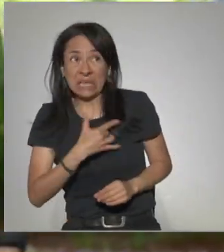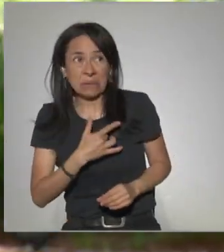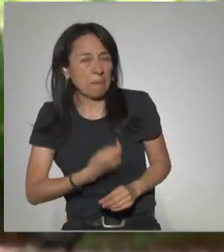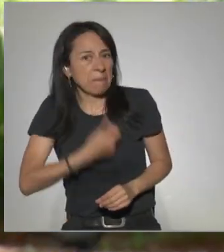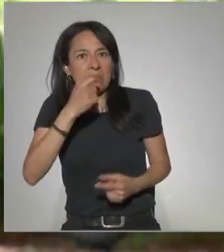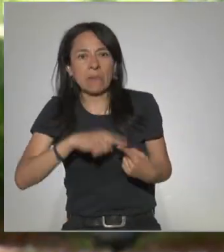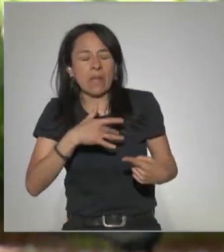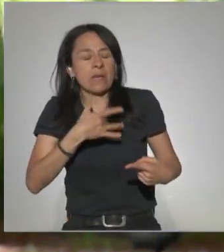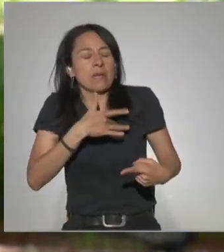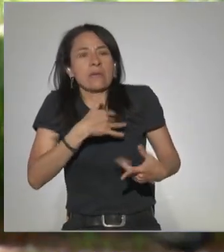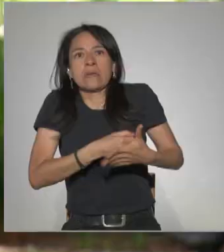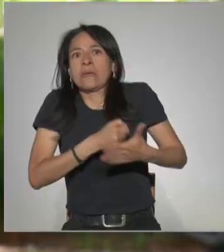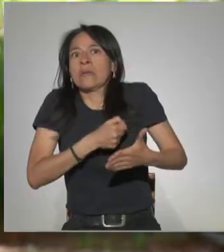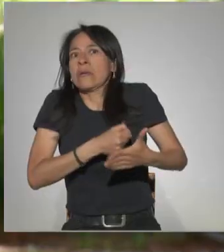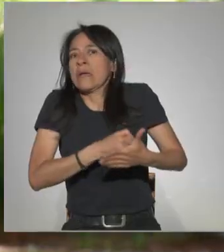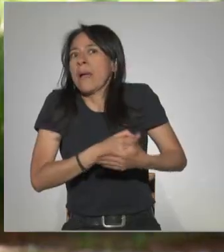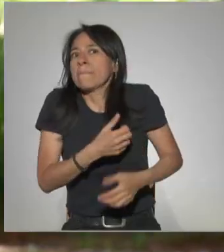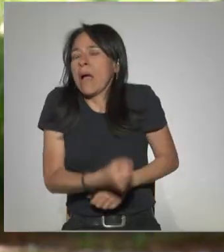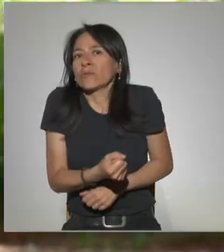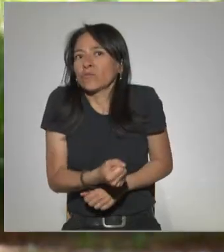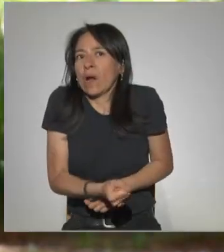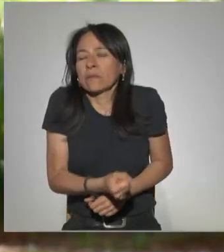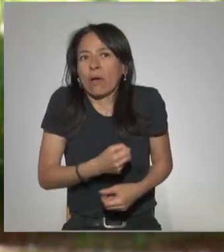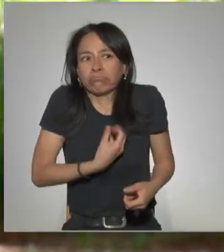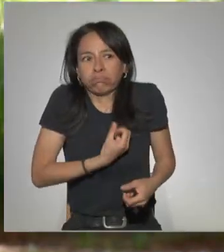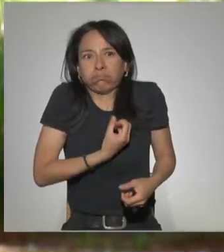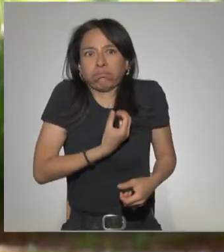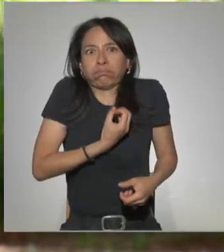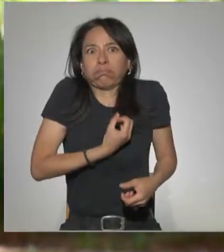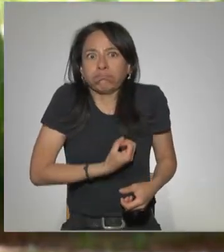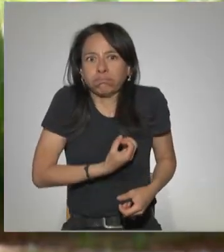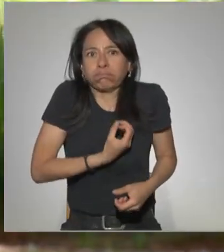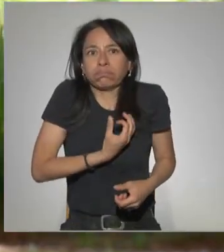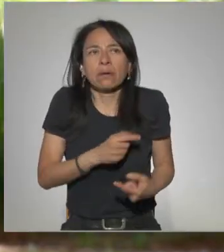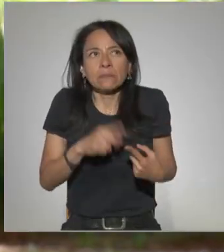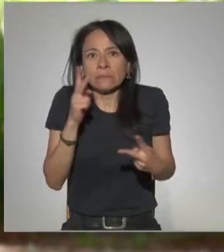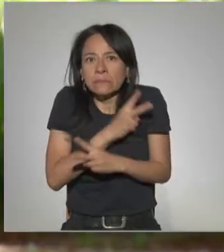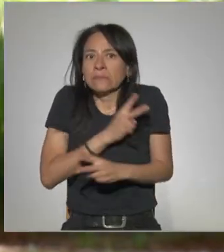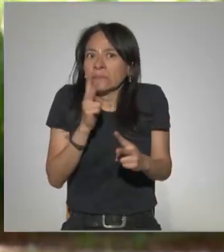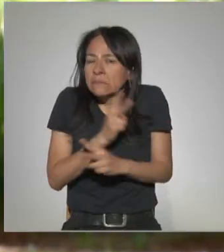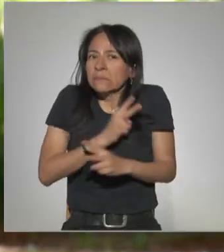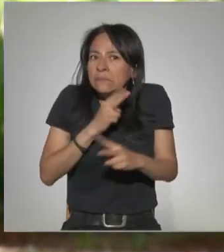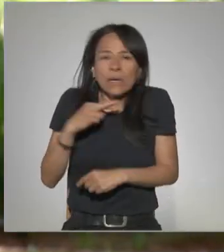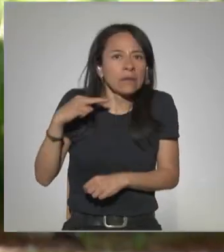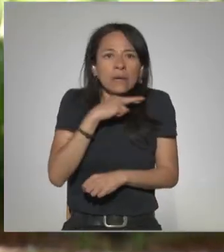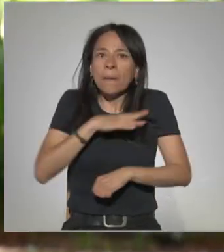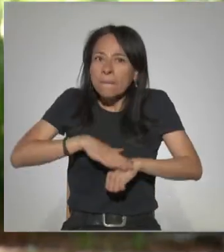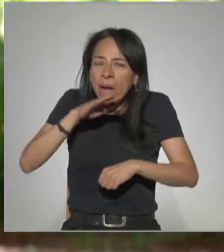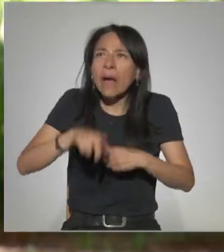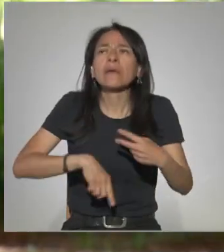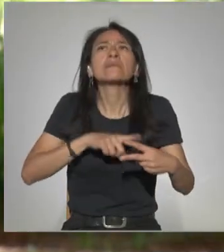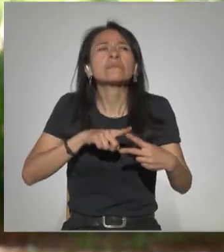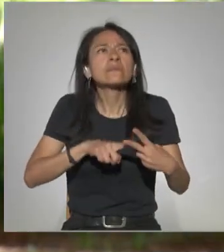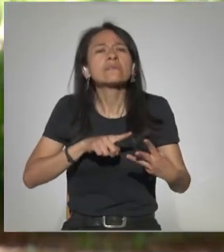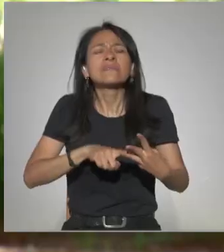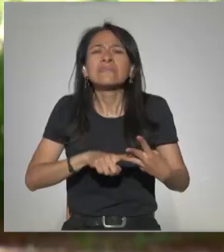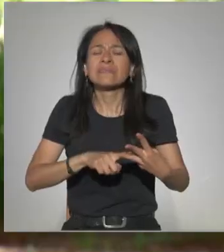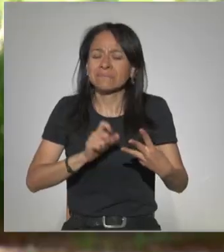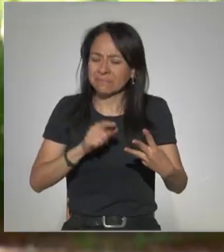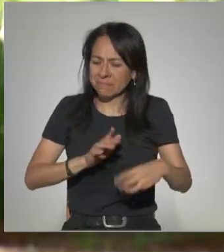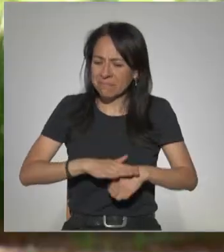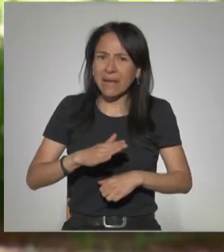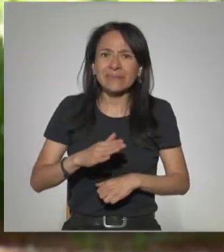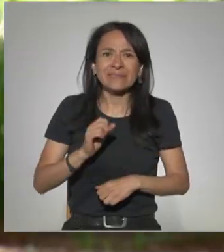que aumenta mi frecuencia cardíaca, mi frecuencia respiratoria. Normalmente empiezo a tener mucha tensión en la